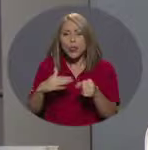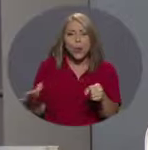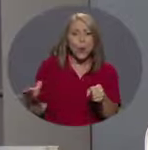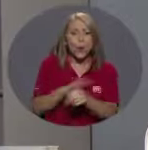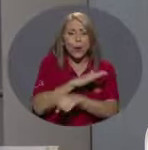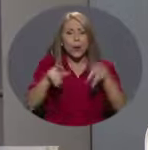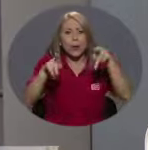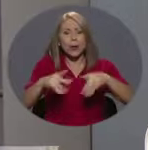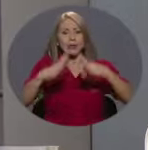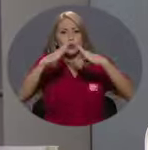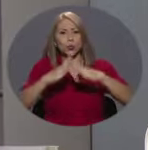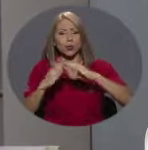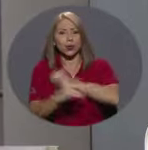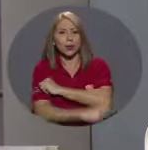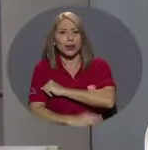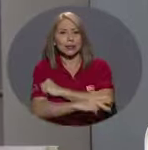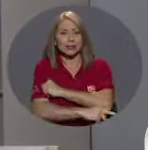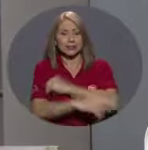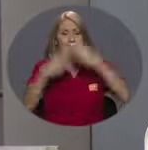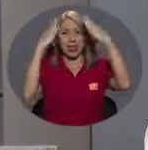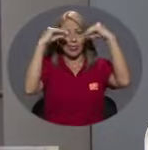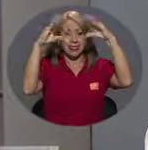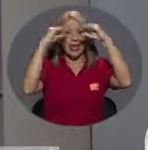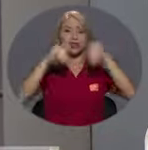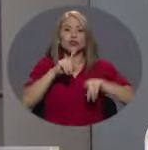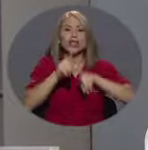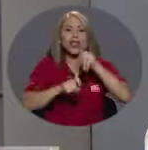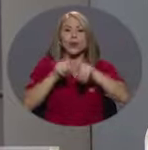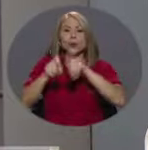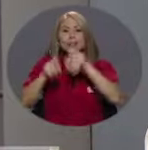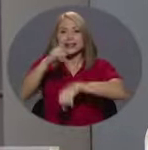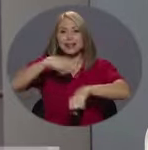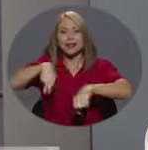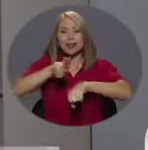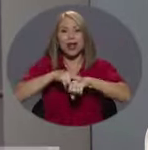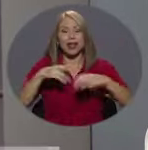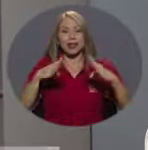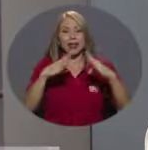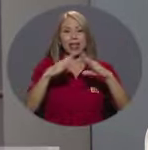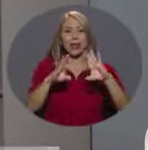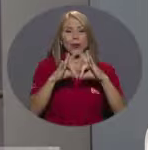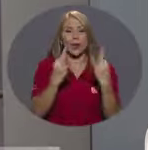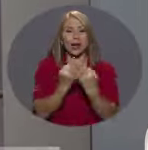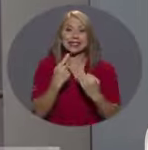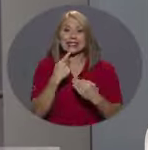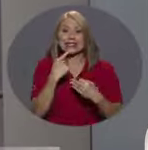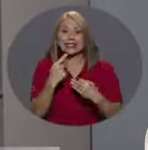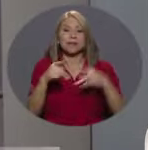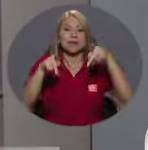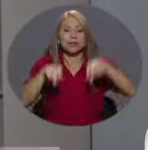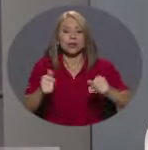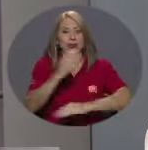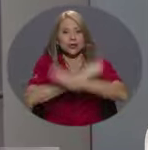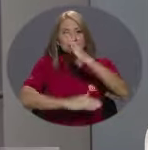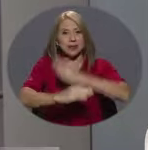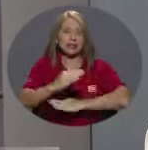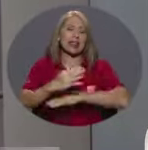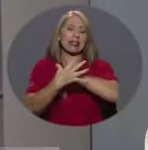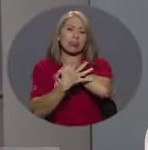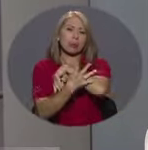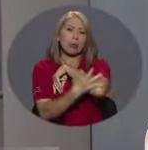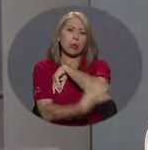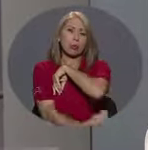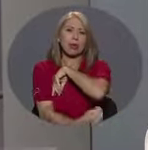país, y según los datos de la Encuesta Nacional de Hogares tenemos que las personas con alguna discapacidad enfrentan una